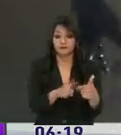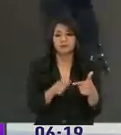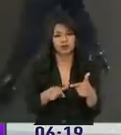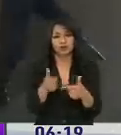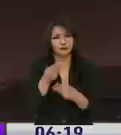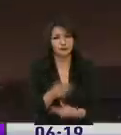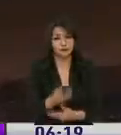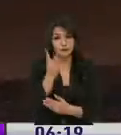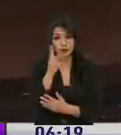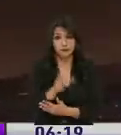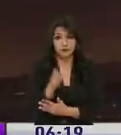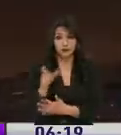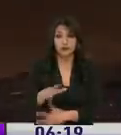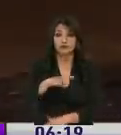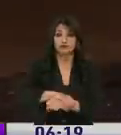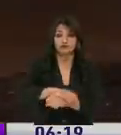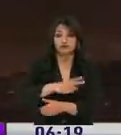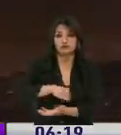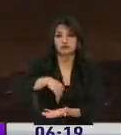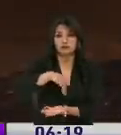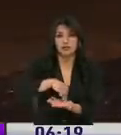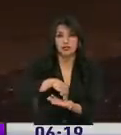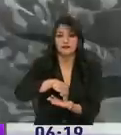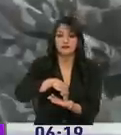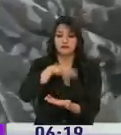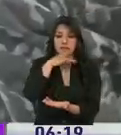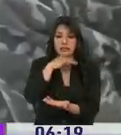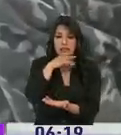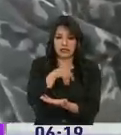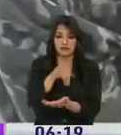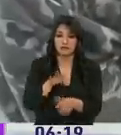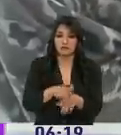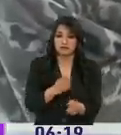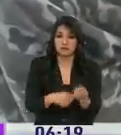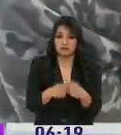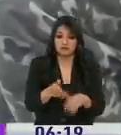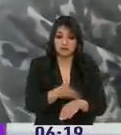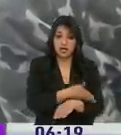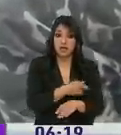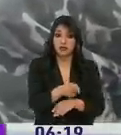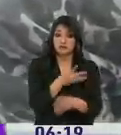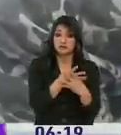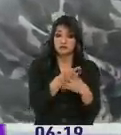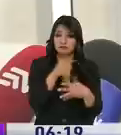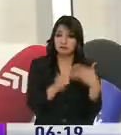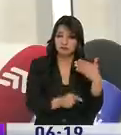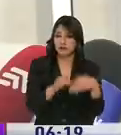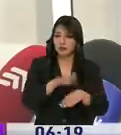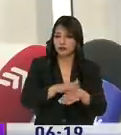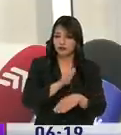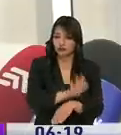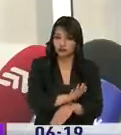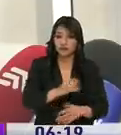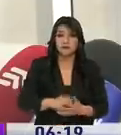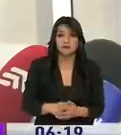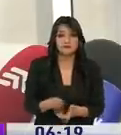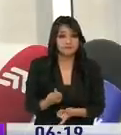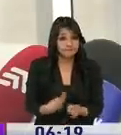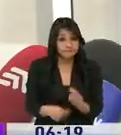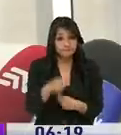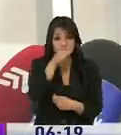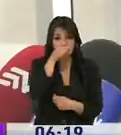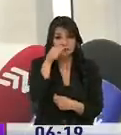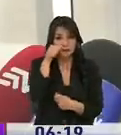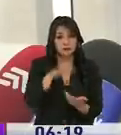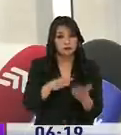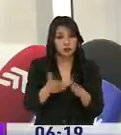dos personas fueron detenidas en Manta por microtráfico. Una de ellas tenía antecedentes penales por varios varios delitos. Por el tema del microtráfico tenemos